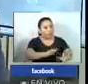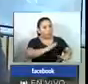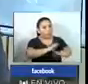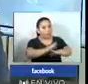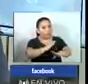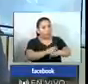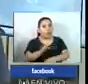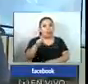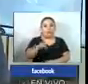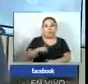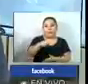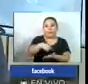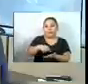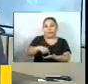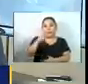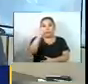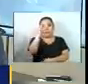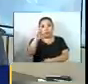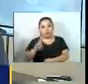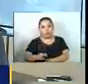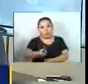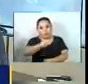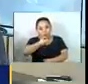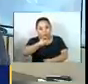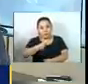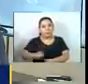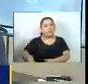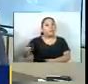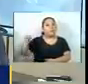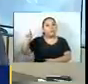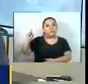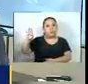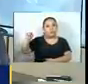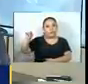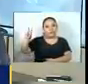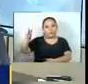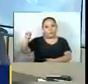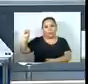desde Costa Rica fue un reporte Jamie Morera para red de noticias salvavisión